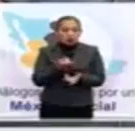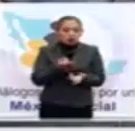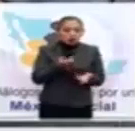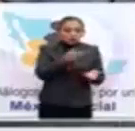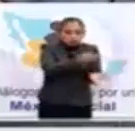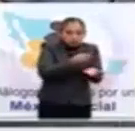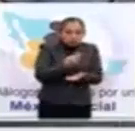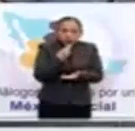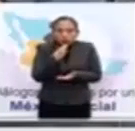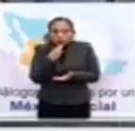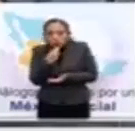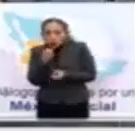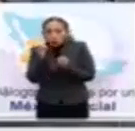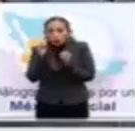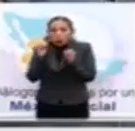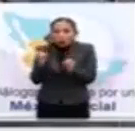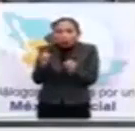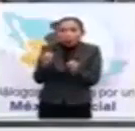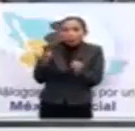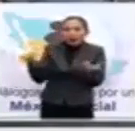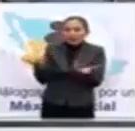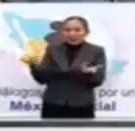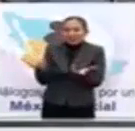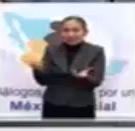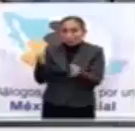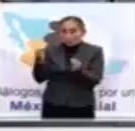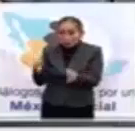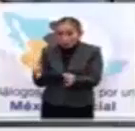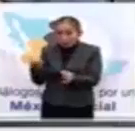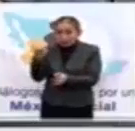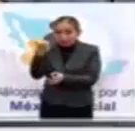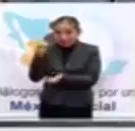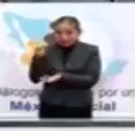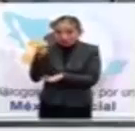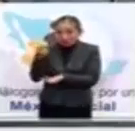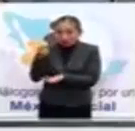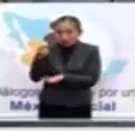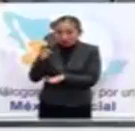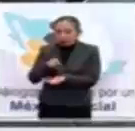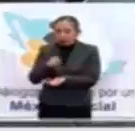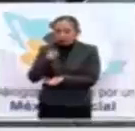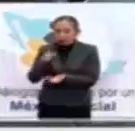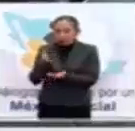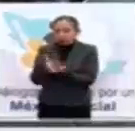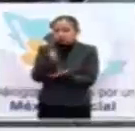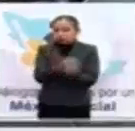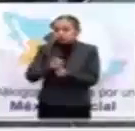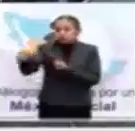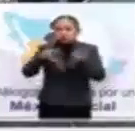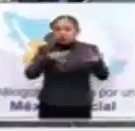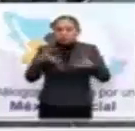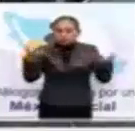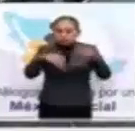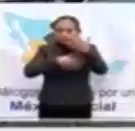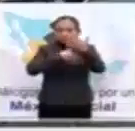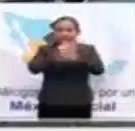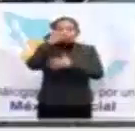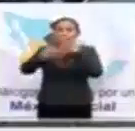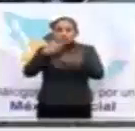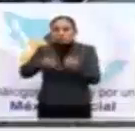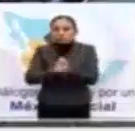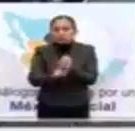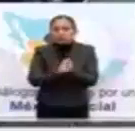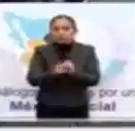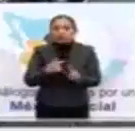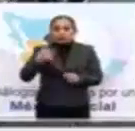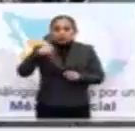la aplicación o la eficiencia como debe aplicarse el presupuesto, hacen un desastre. De tal manera que